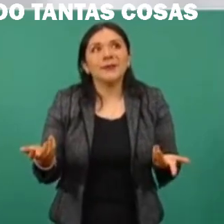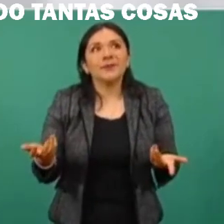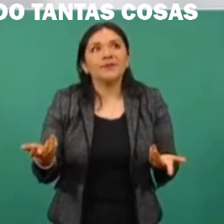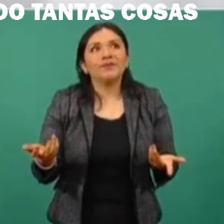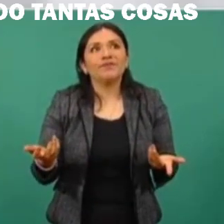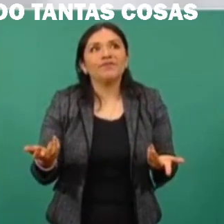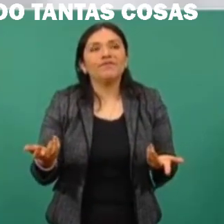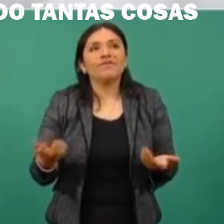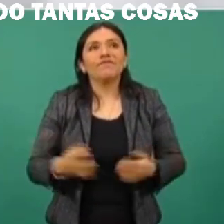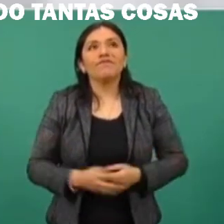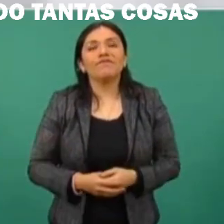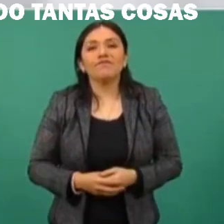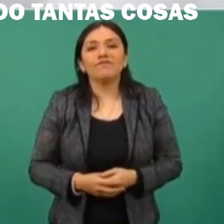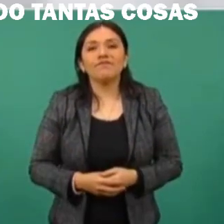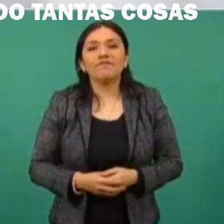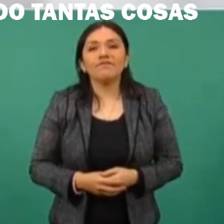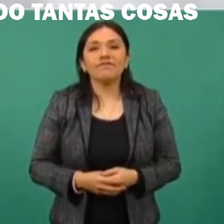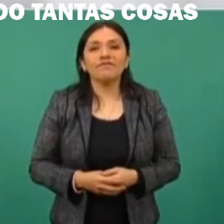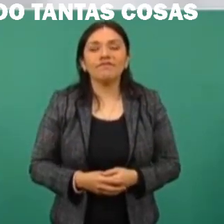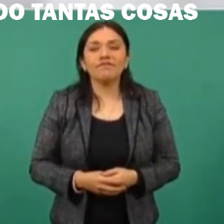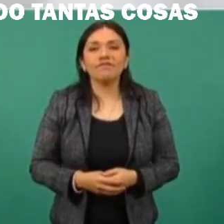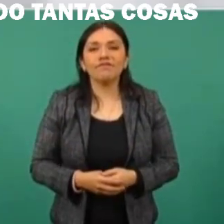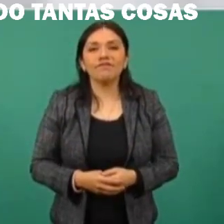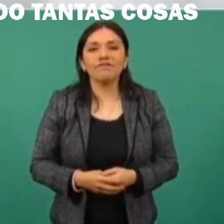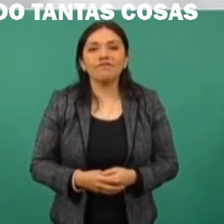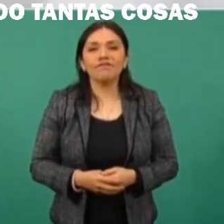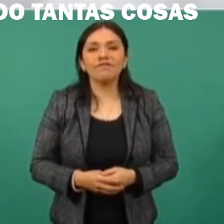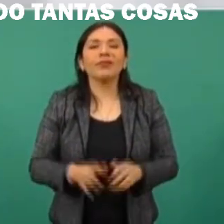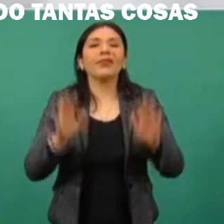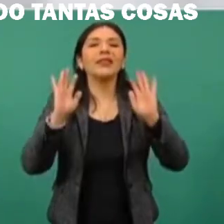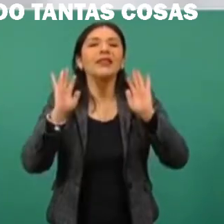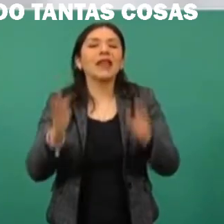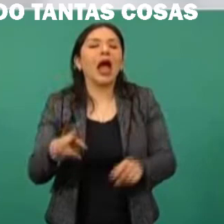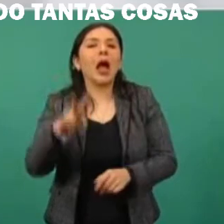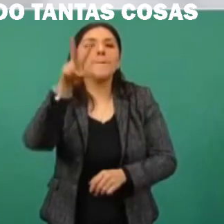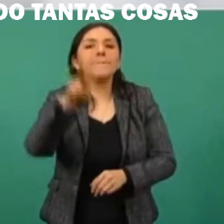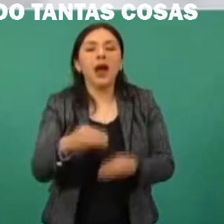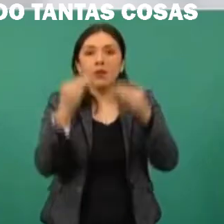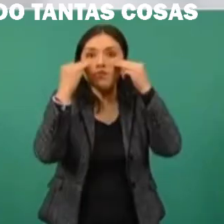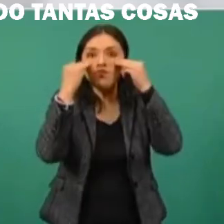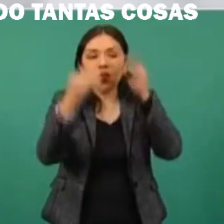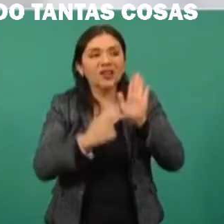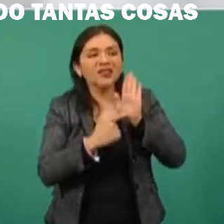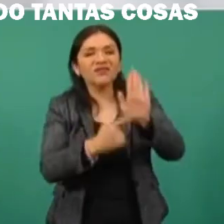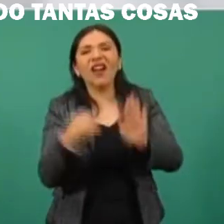se quitan la máscara muchos